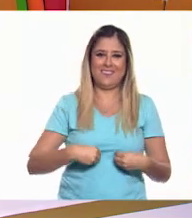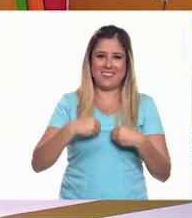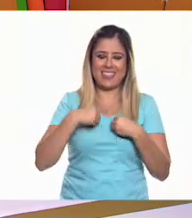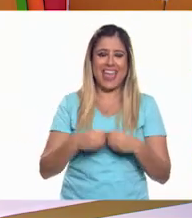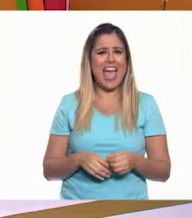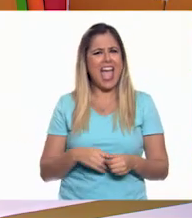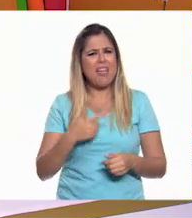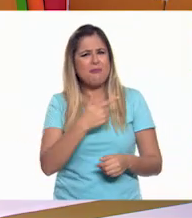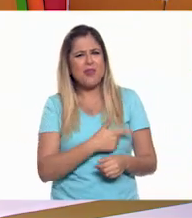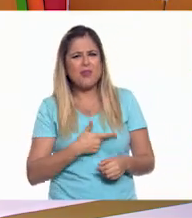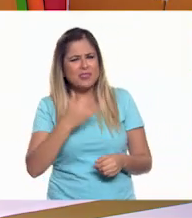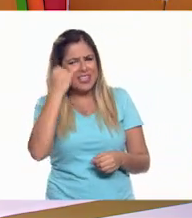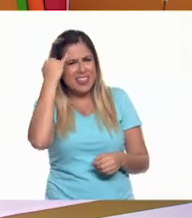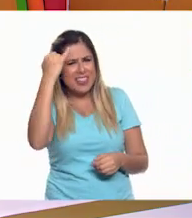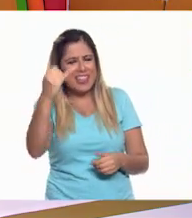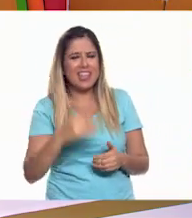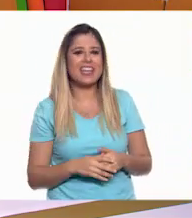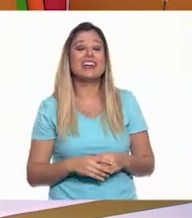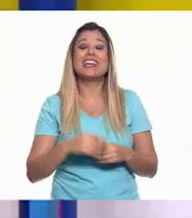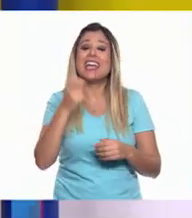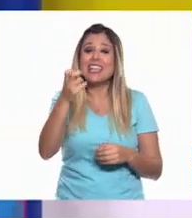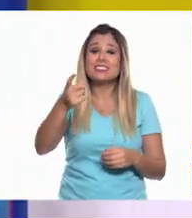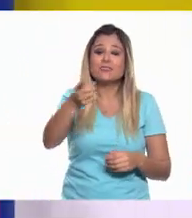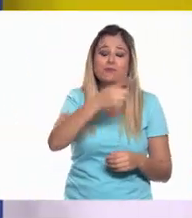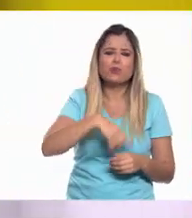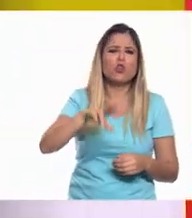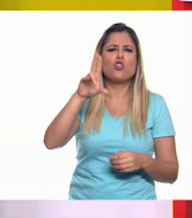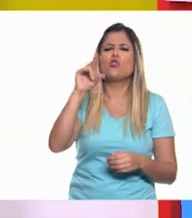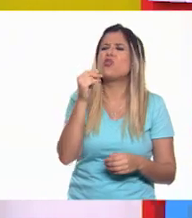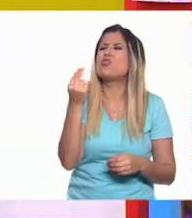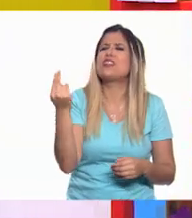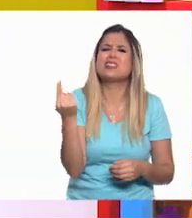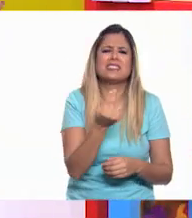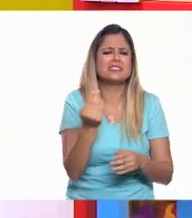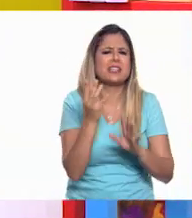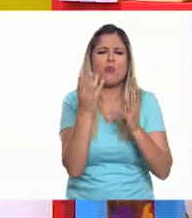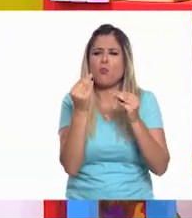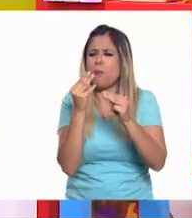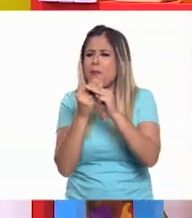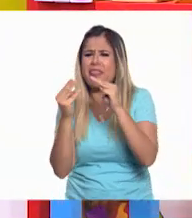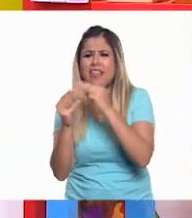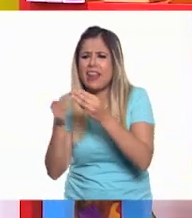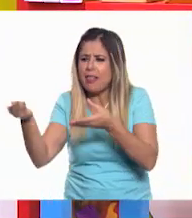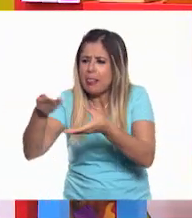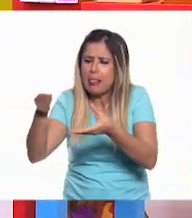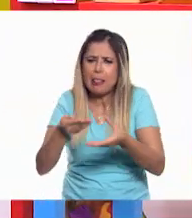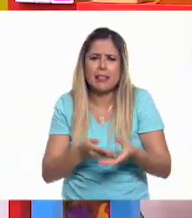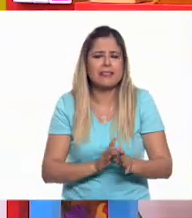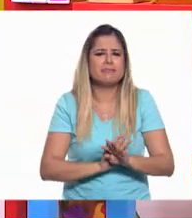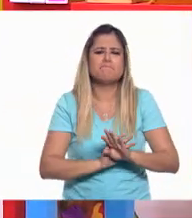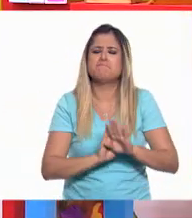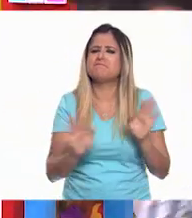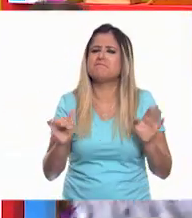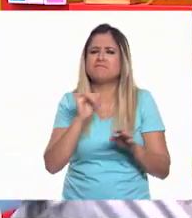me encanta la idea! Para ello no requerimos muchos materiales ni